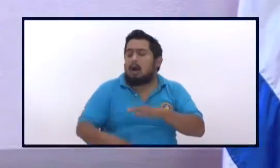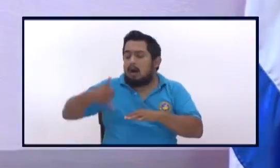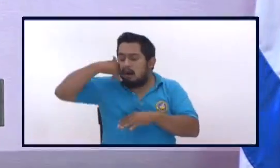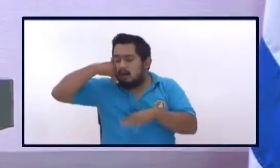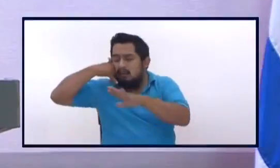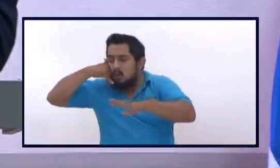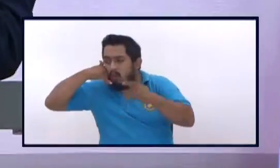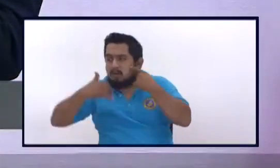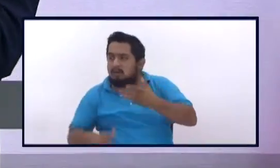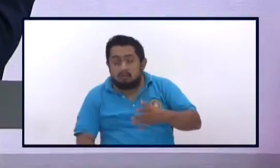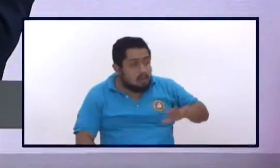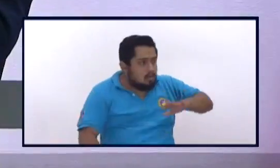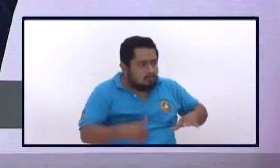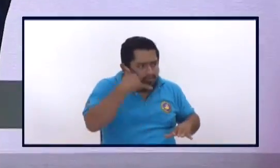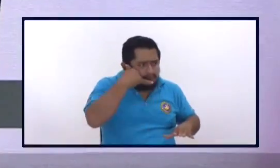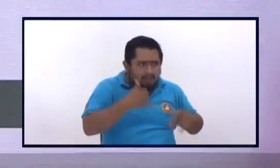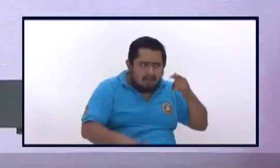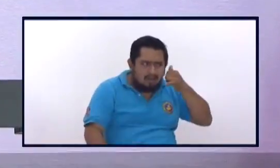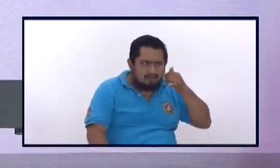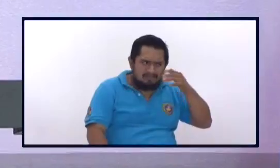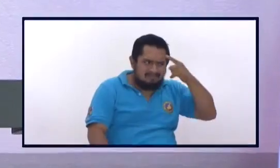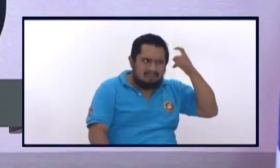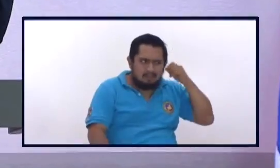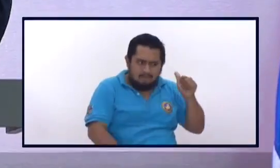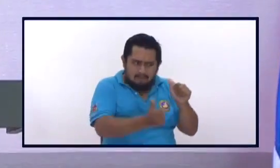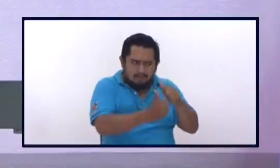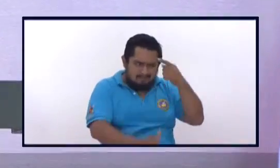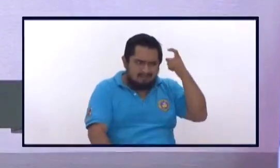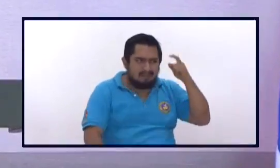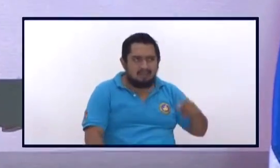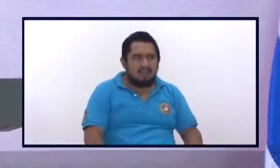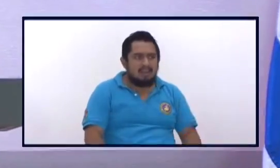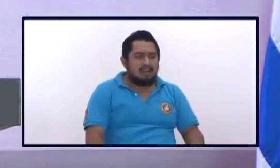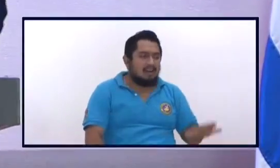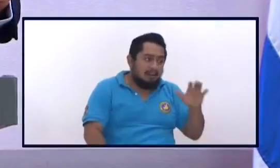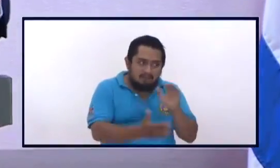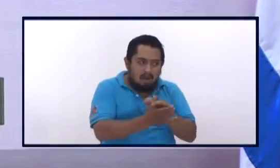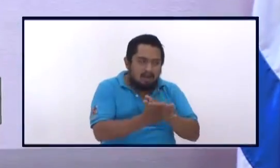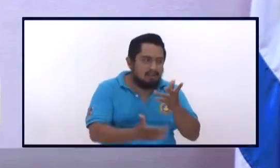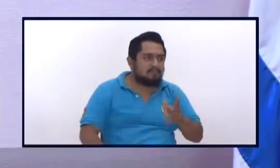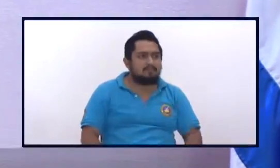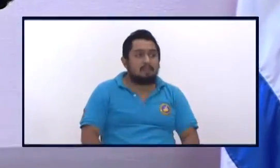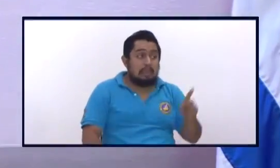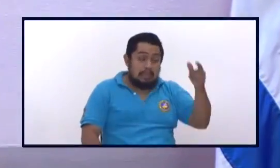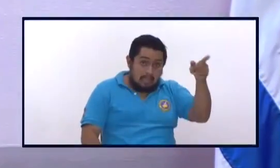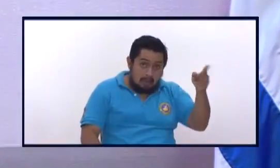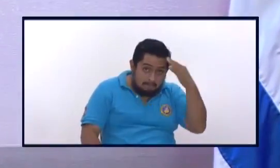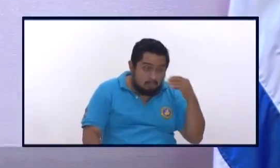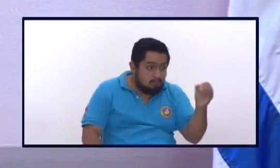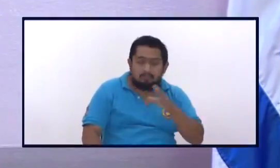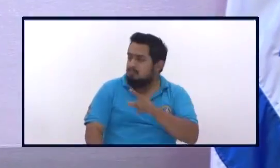aquella no se acuerda le dijo no de la boda de la voz y me dice la muchacha